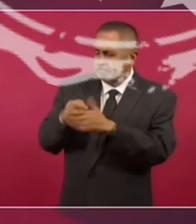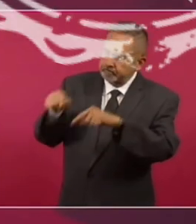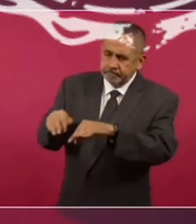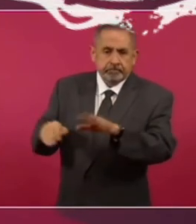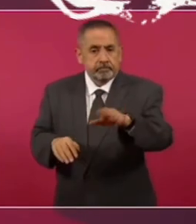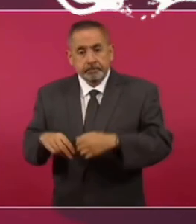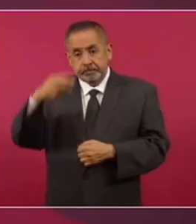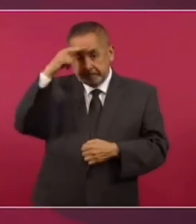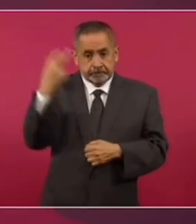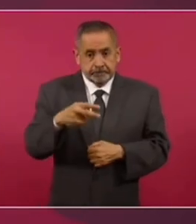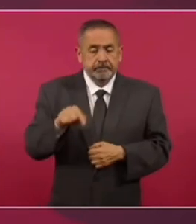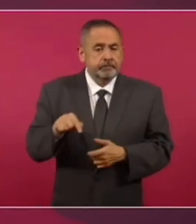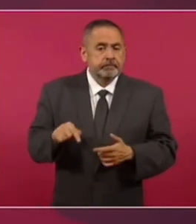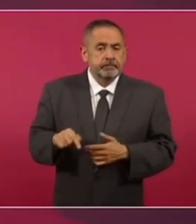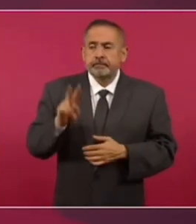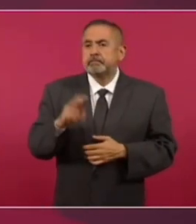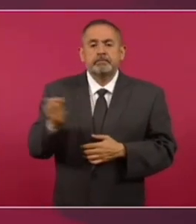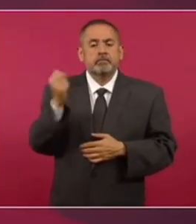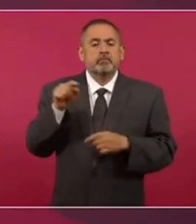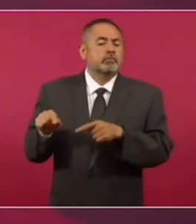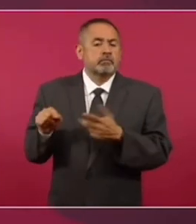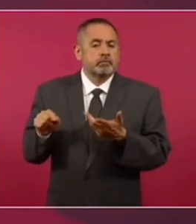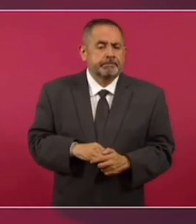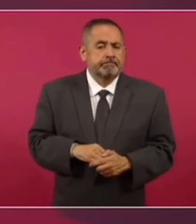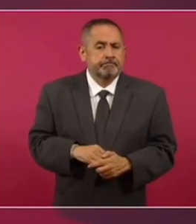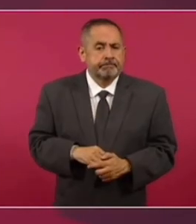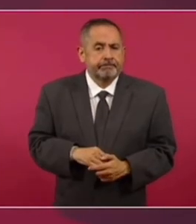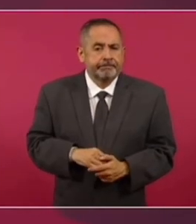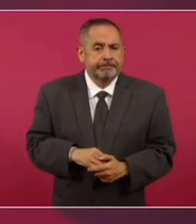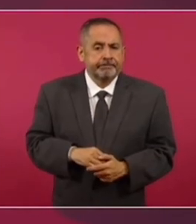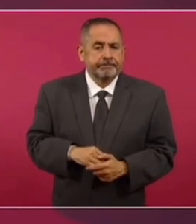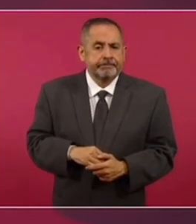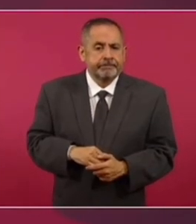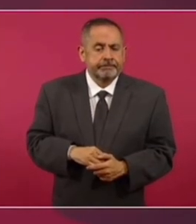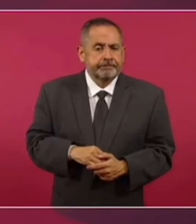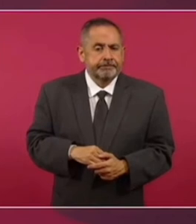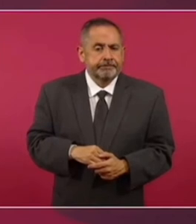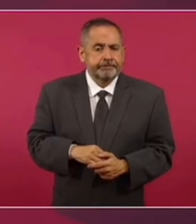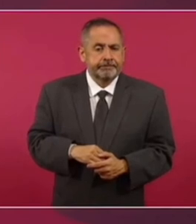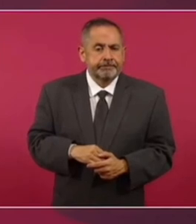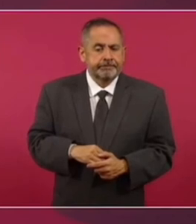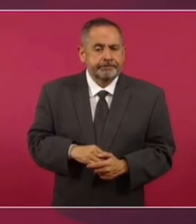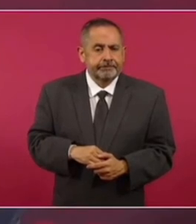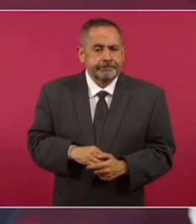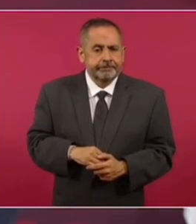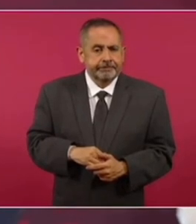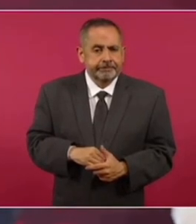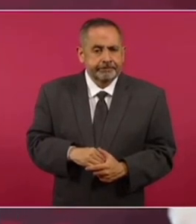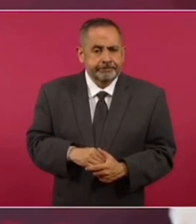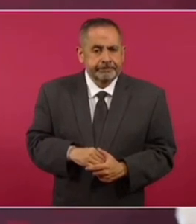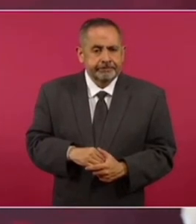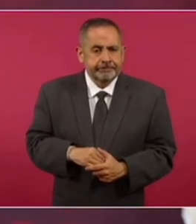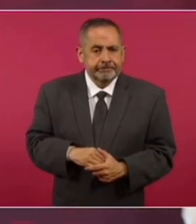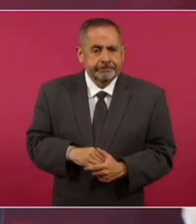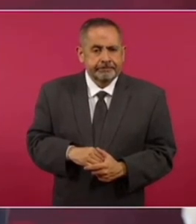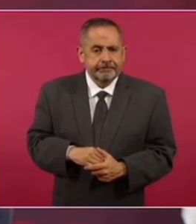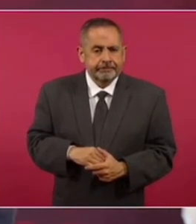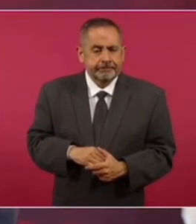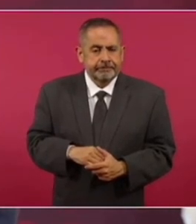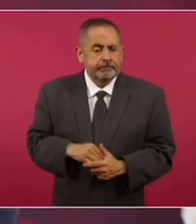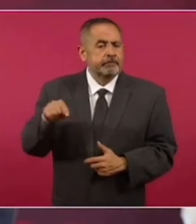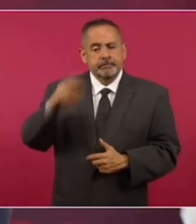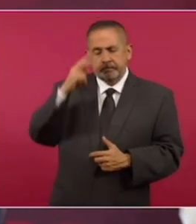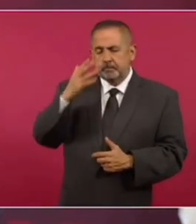En el caso de México, afortunadamente, ya no hay. El número o la